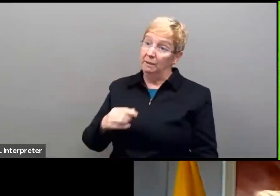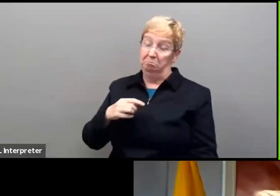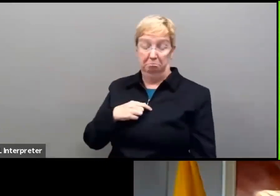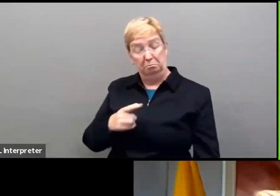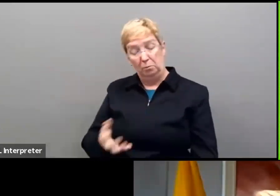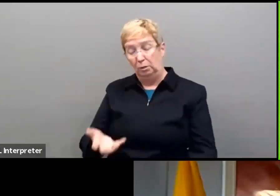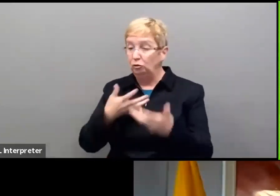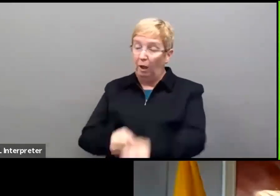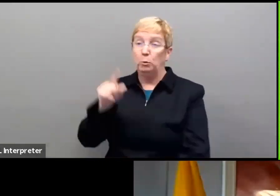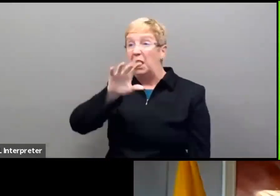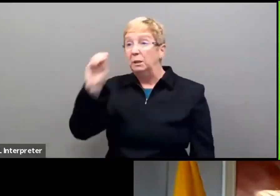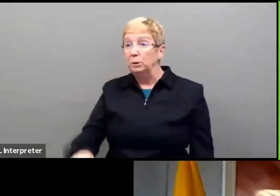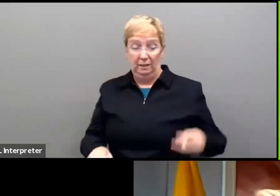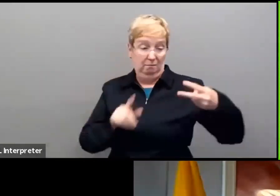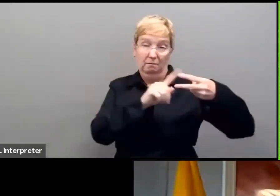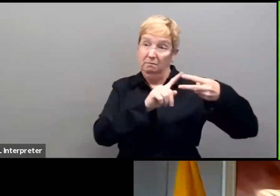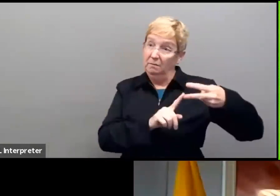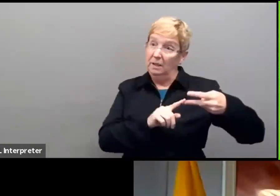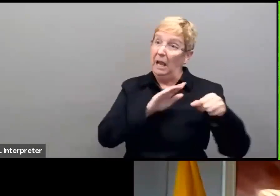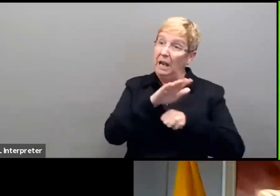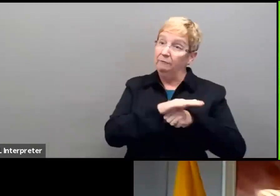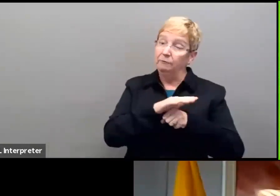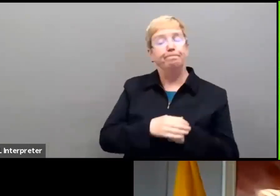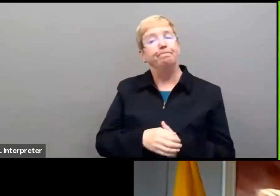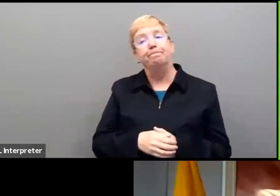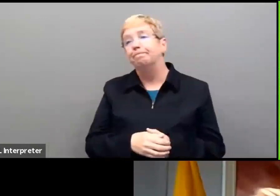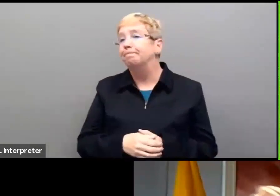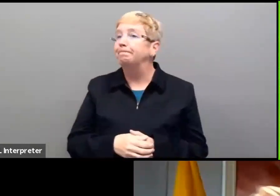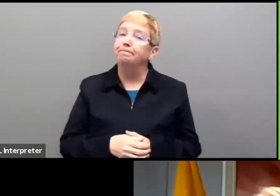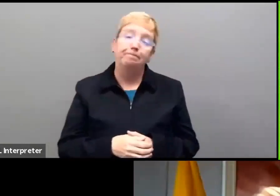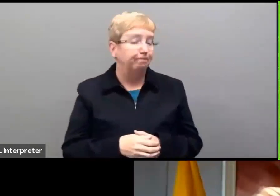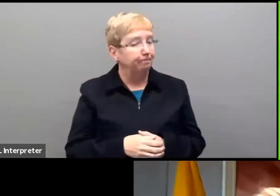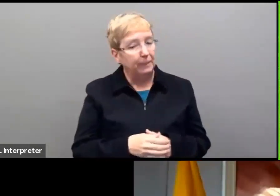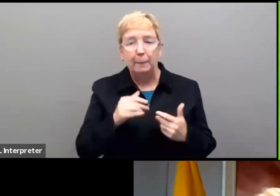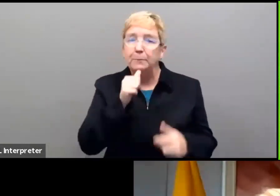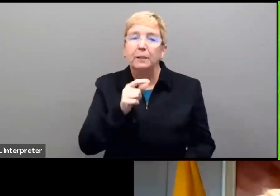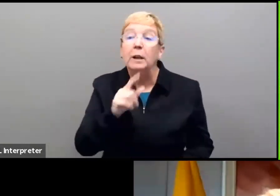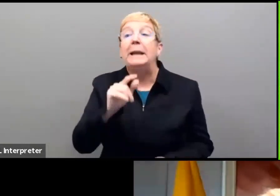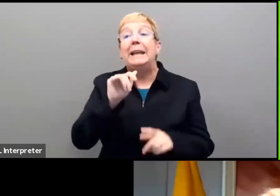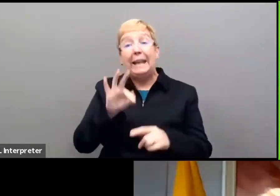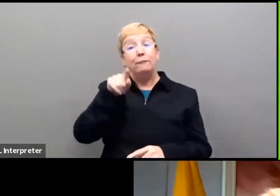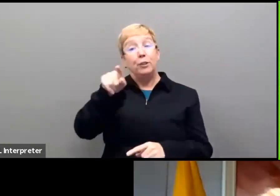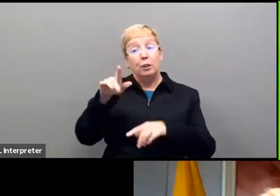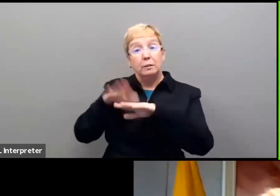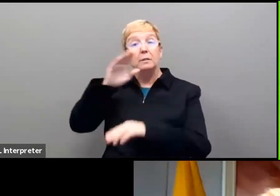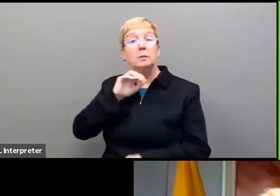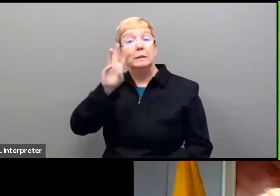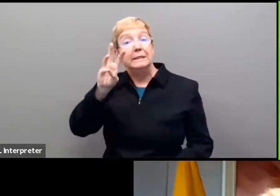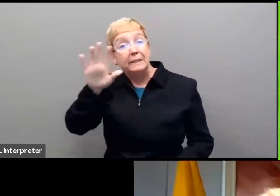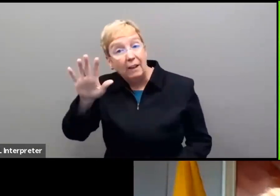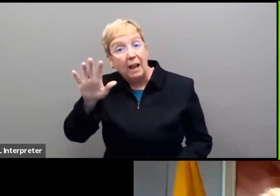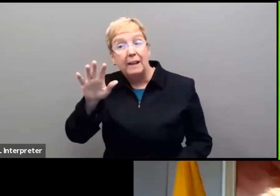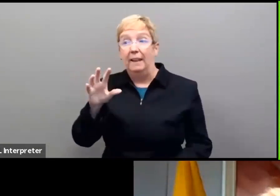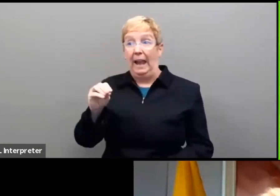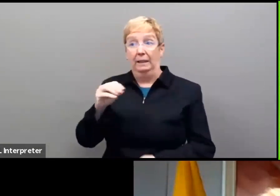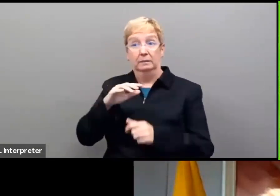desventajoso con respecto a los servicios médicos, y muchos nuevos mexicanos van a perder la vida por contagios de COVID-19